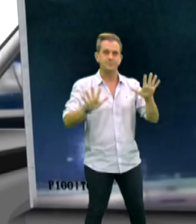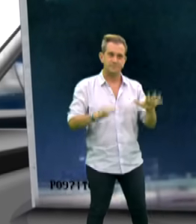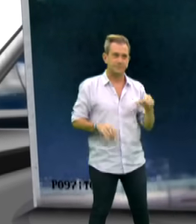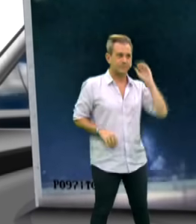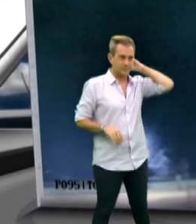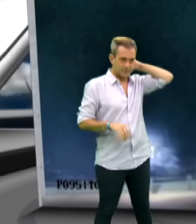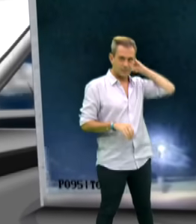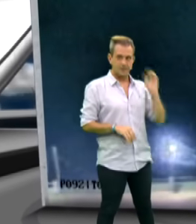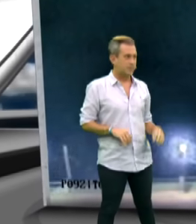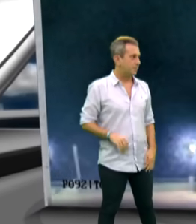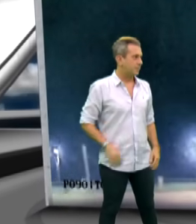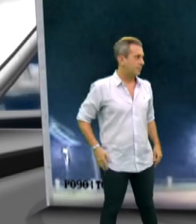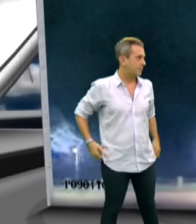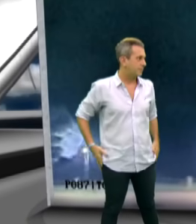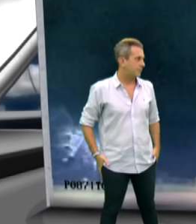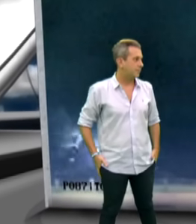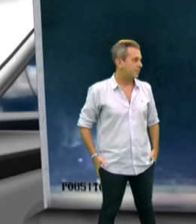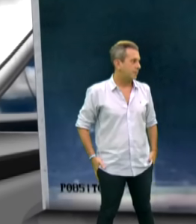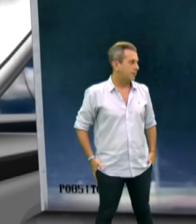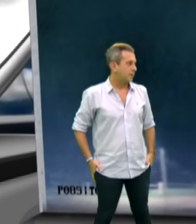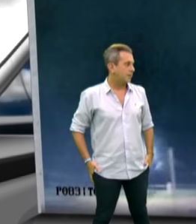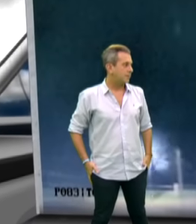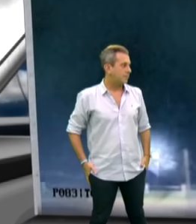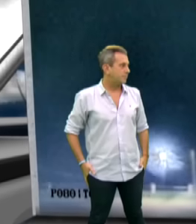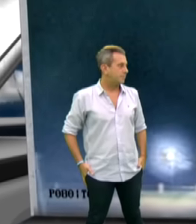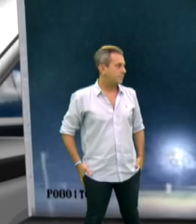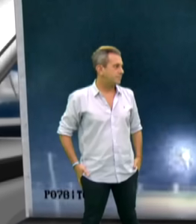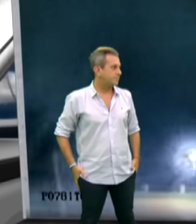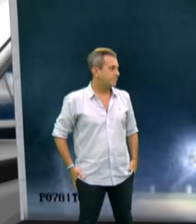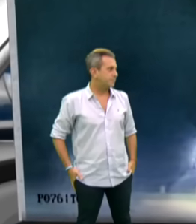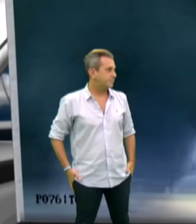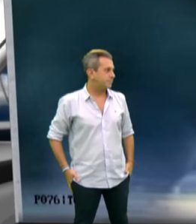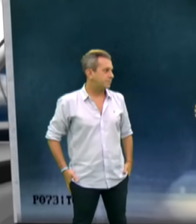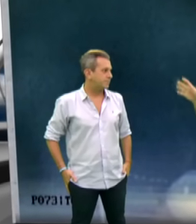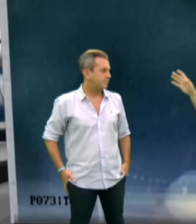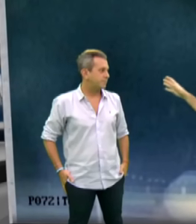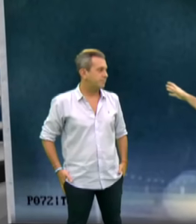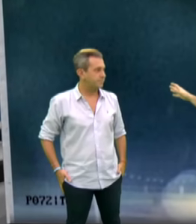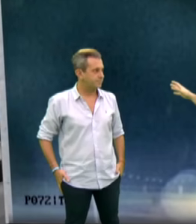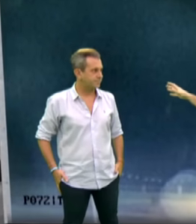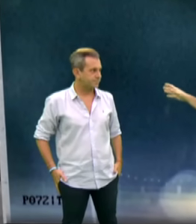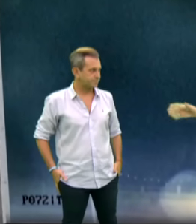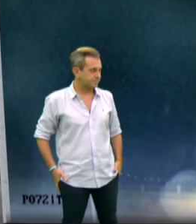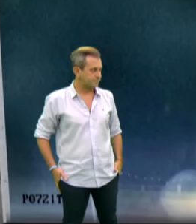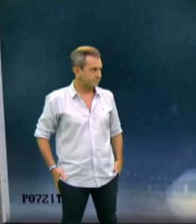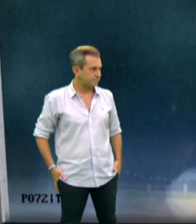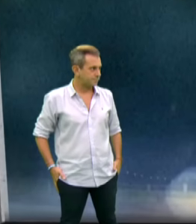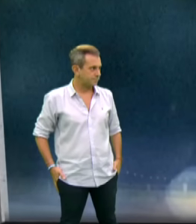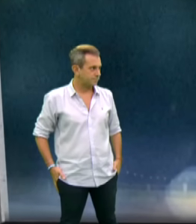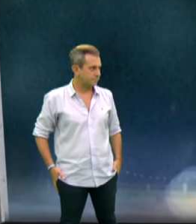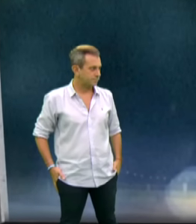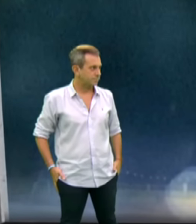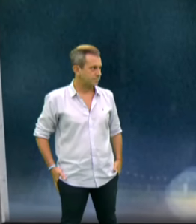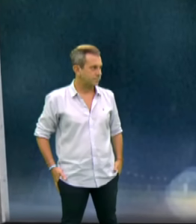pero tenemos compañeros que ahora están con el agua casi, te diría, hasta el ombligo en muchos casos, tanto en San Antonio de Areco como justamente